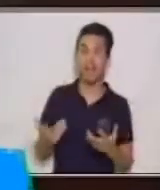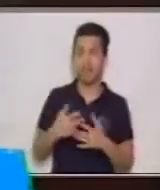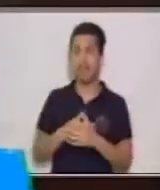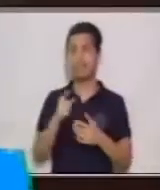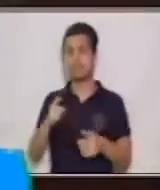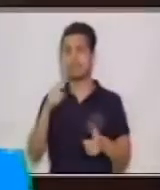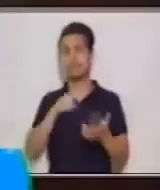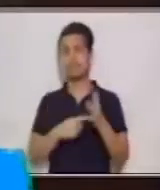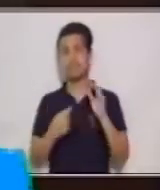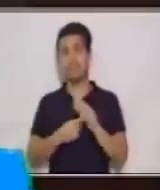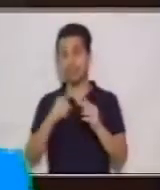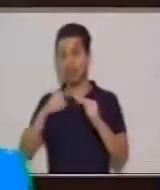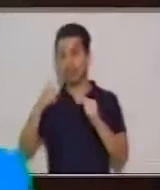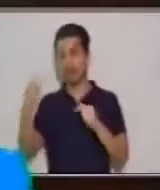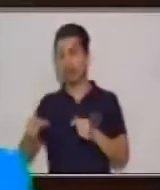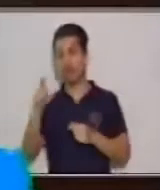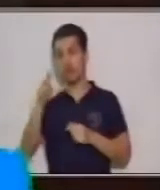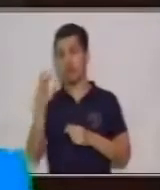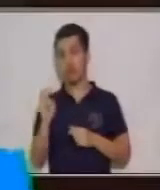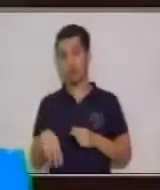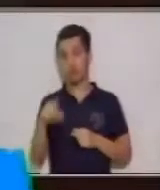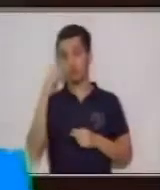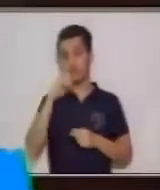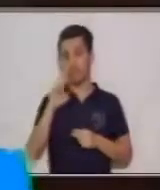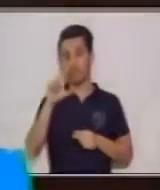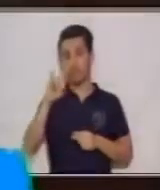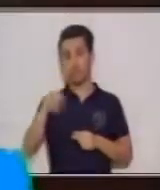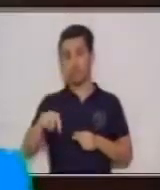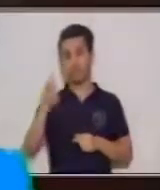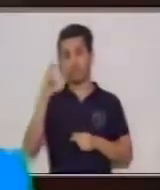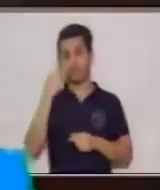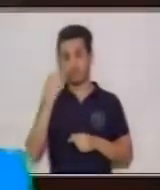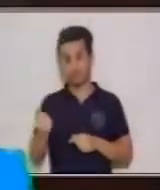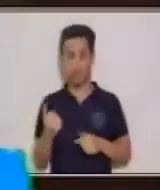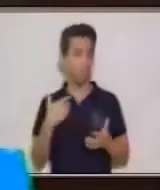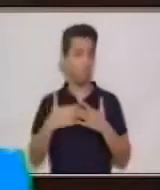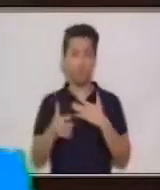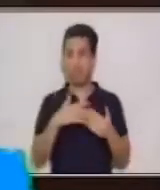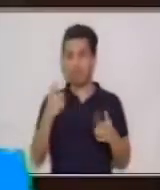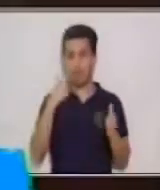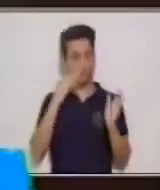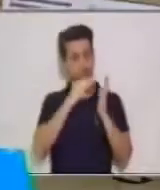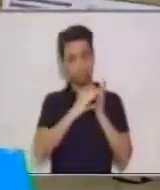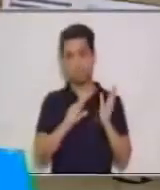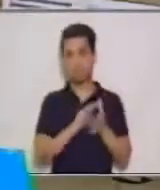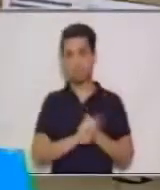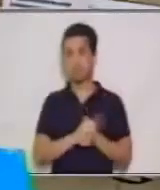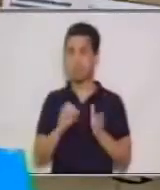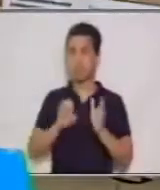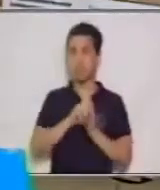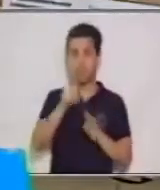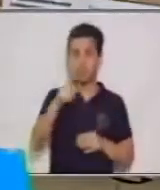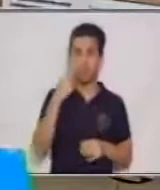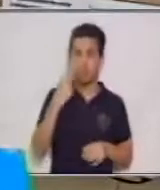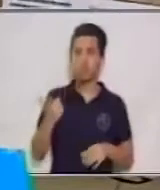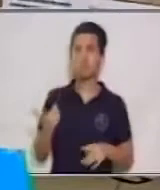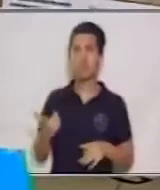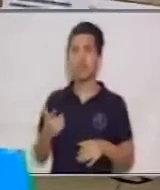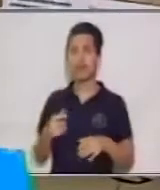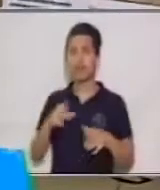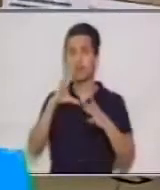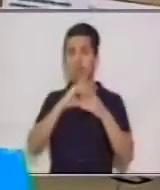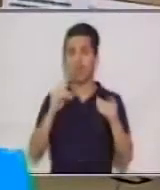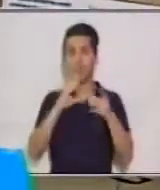consecuencia. Esto lo vas a encontrar en cualquier tipo de texto. ¿Has escuchado el cuento de Caperucita y el lobo? Identificamos